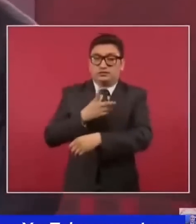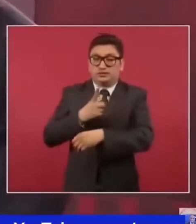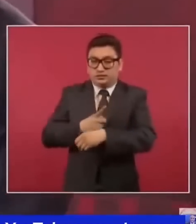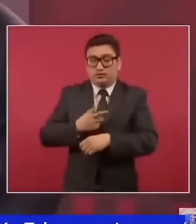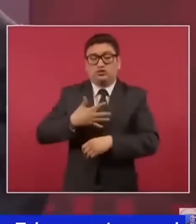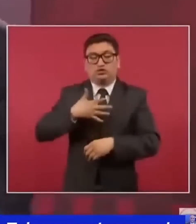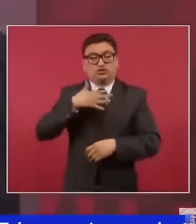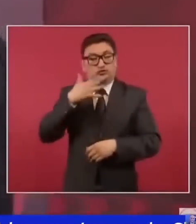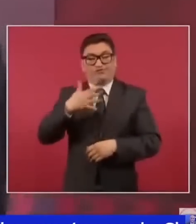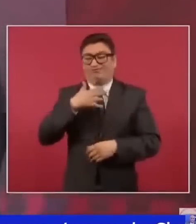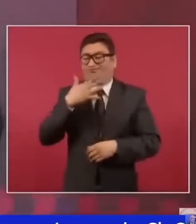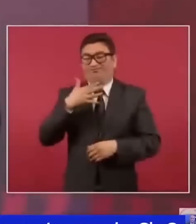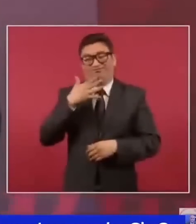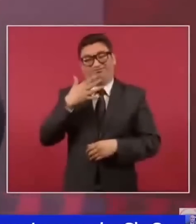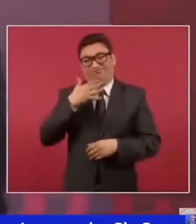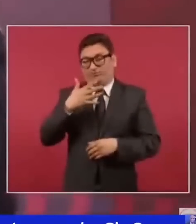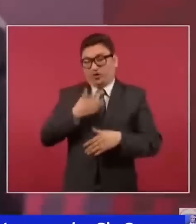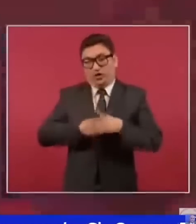incorruptibles,